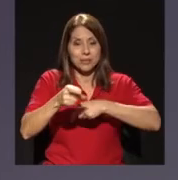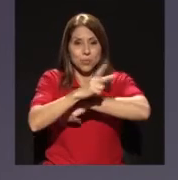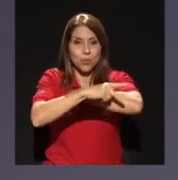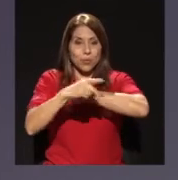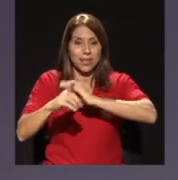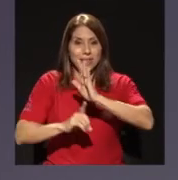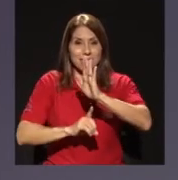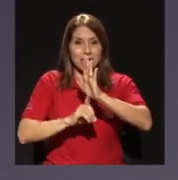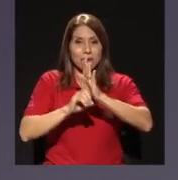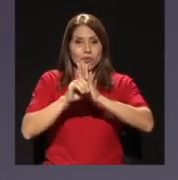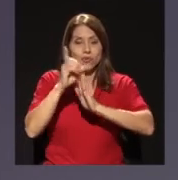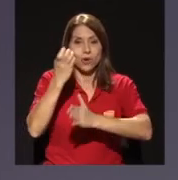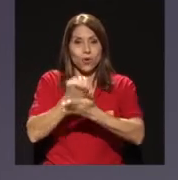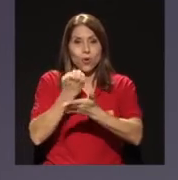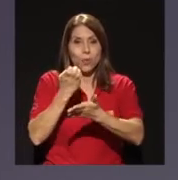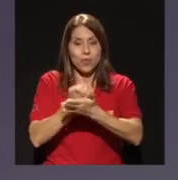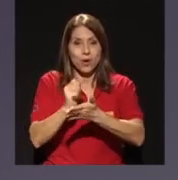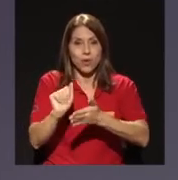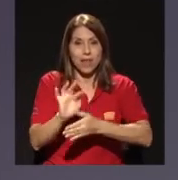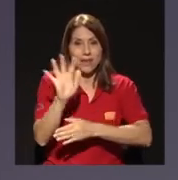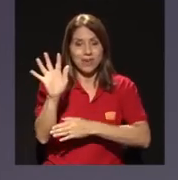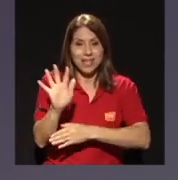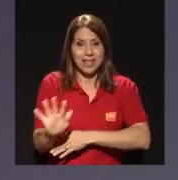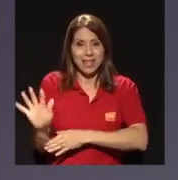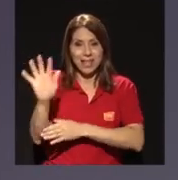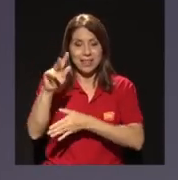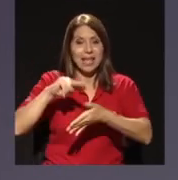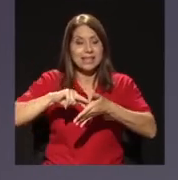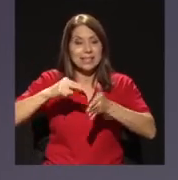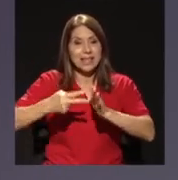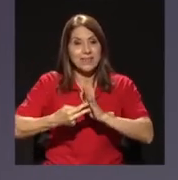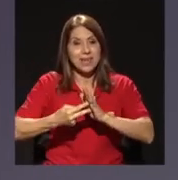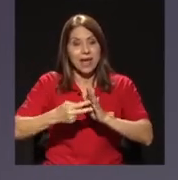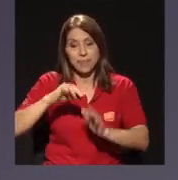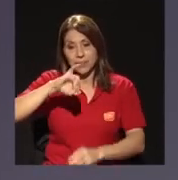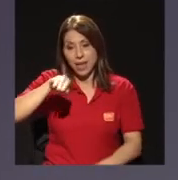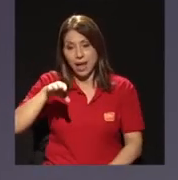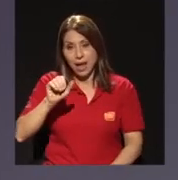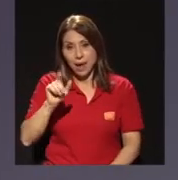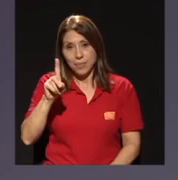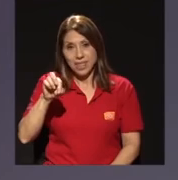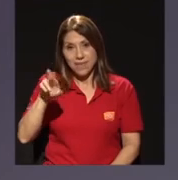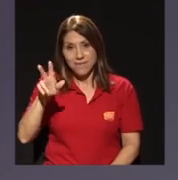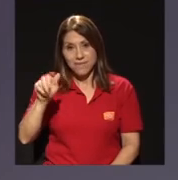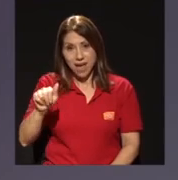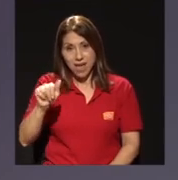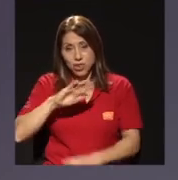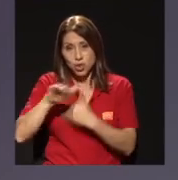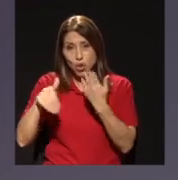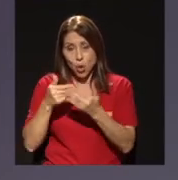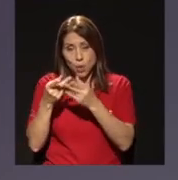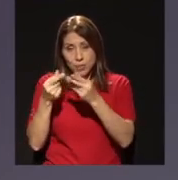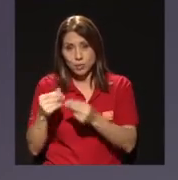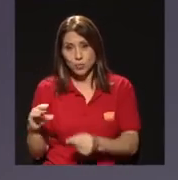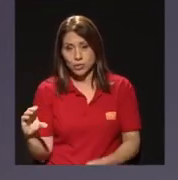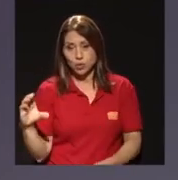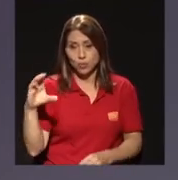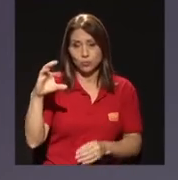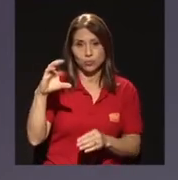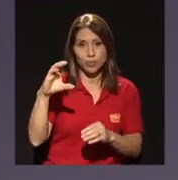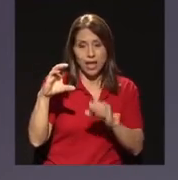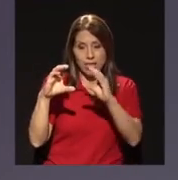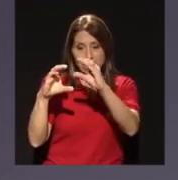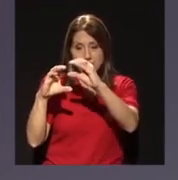de la Vertiente Atlántica. Por lo tanto, Habdeba, de todo el presupuesto que genera, tiene que pasarle un dinero, ¿verdad?,